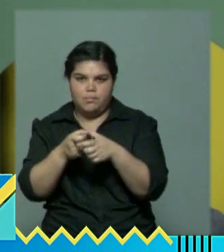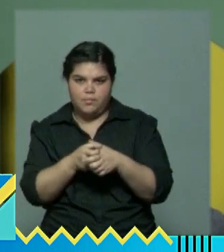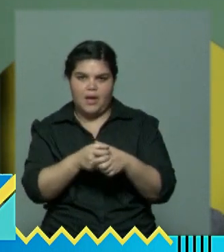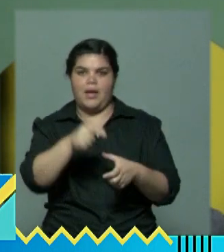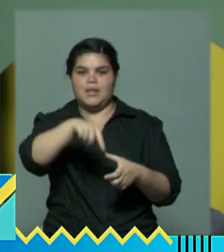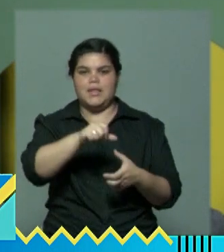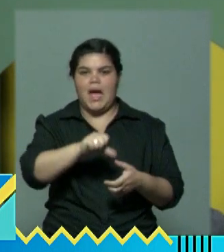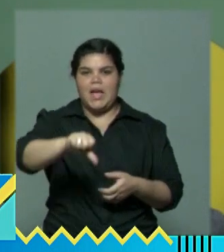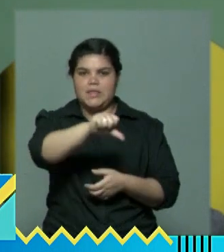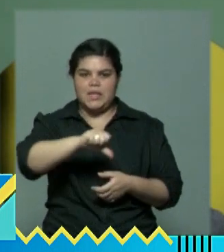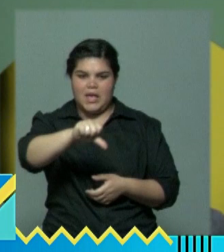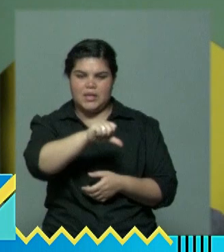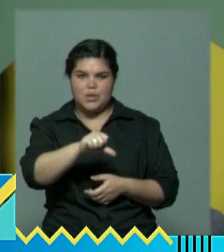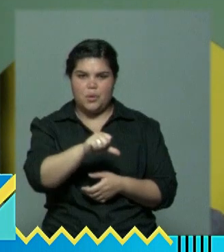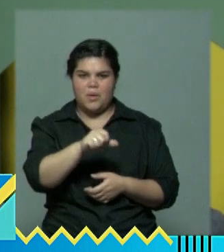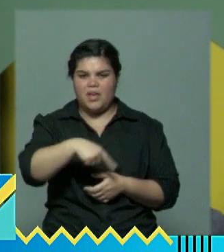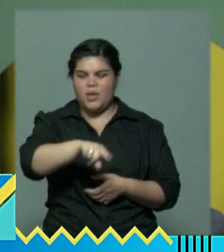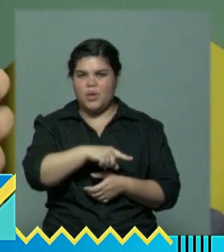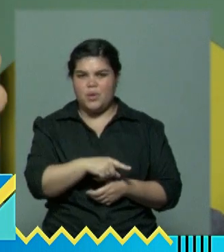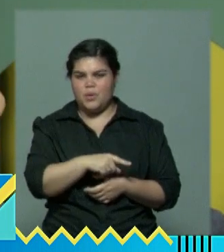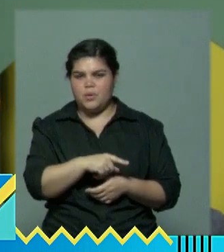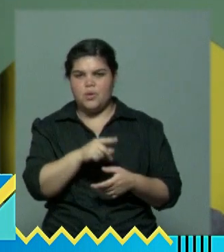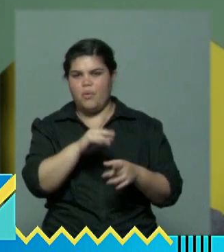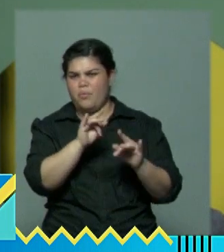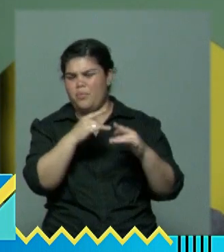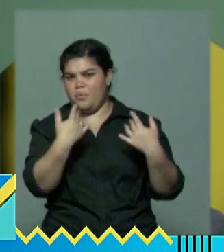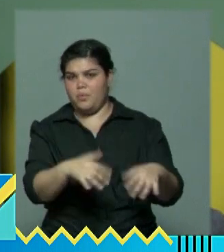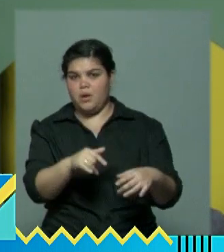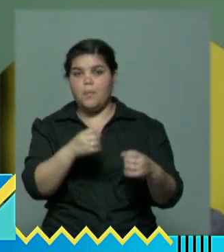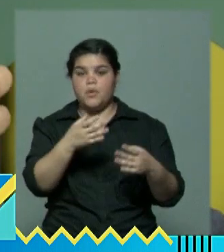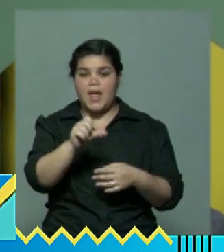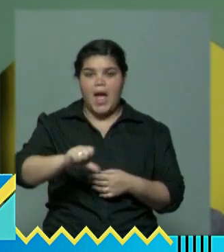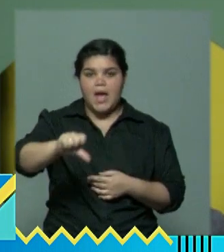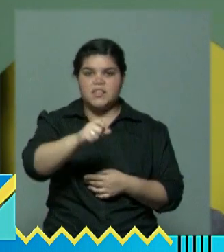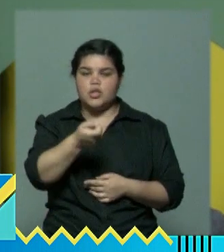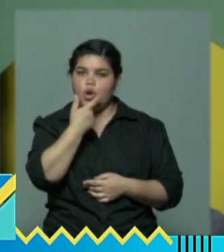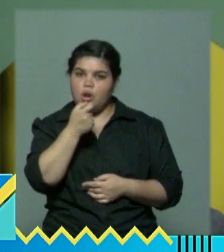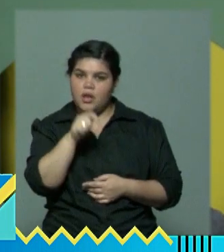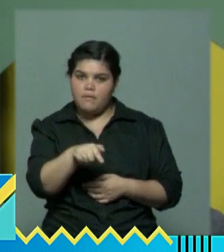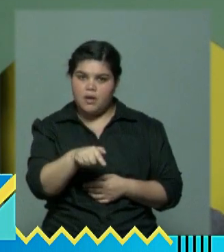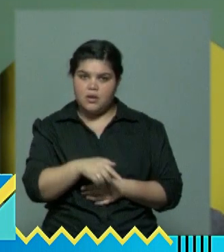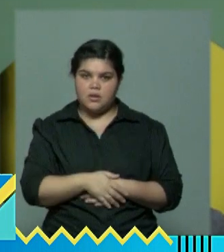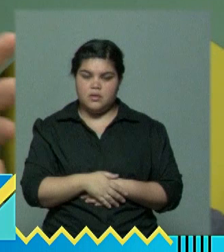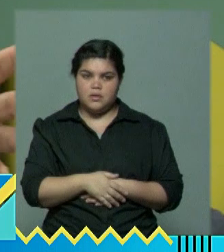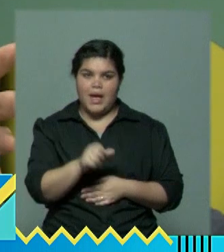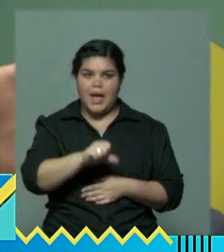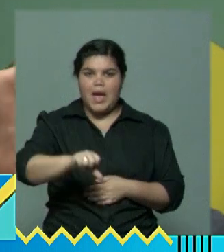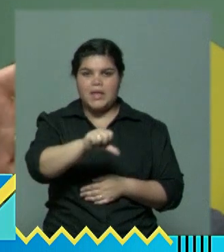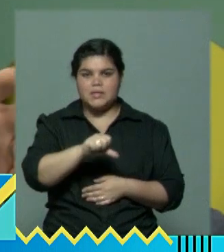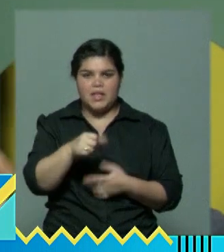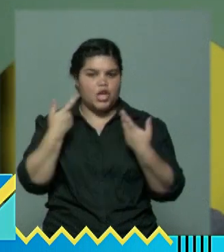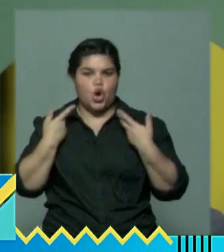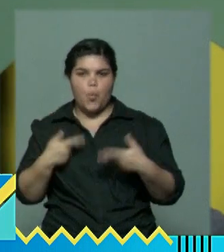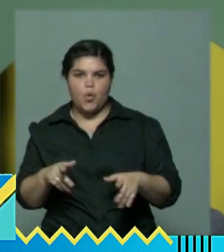vulnerable en Mendoza porque el aceite de oliva no tiene la producción que tiene por ejemplo el aceite de mesa